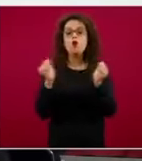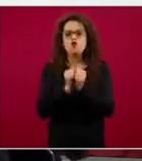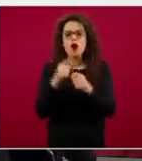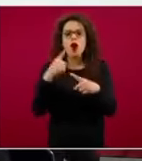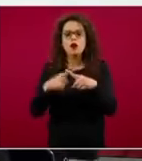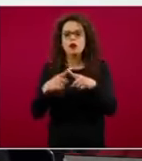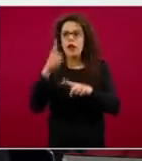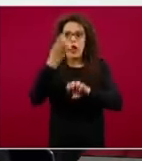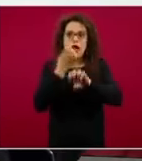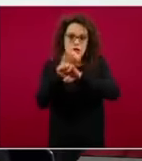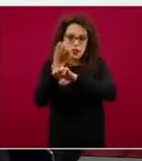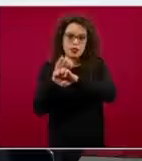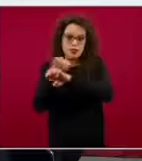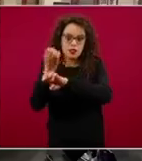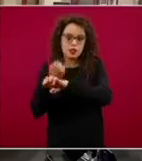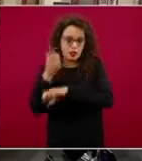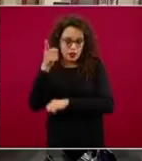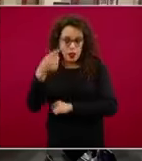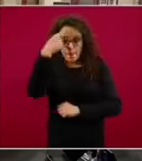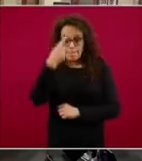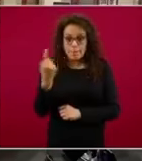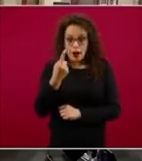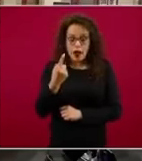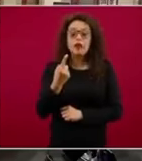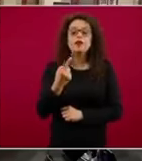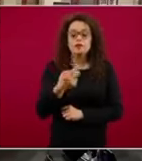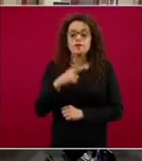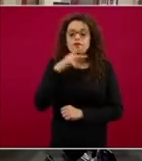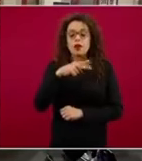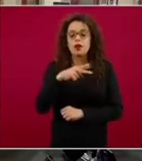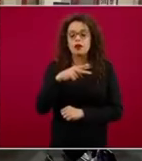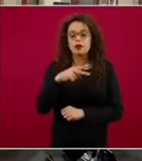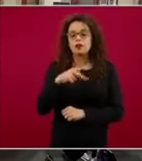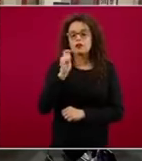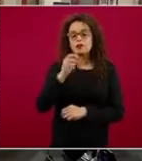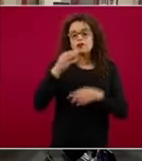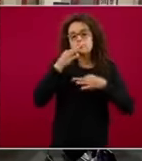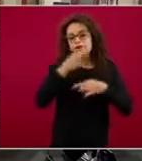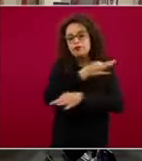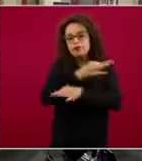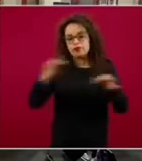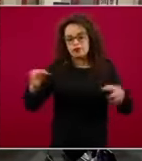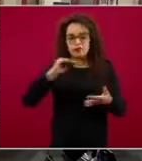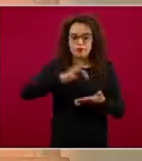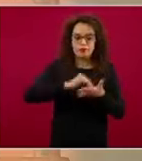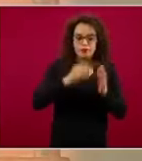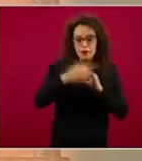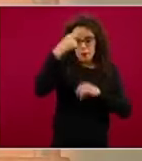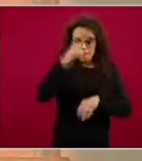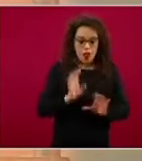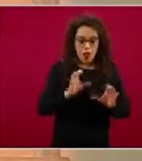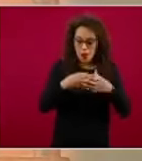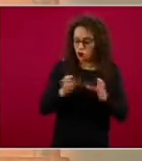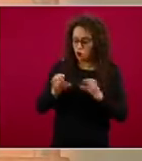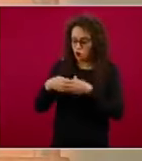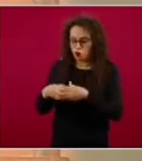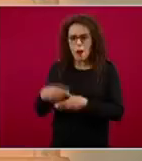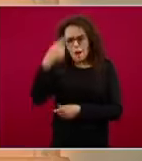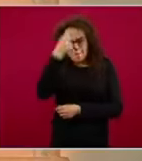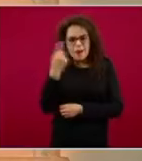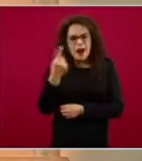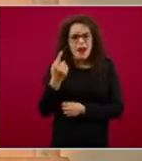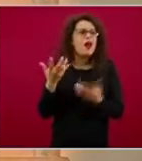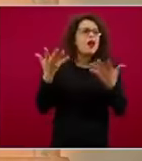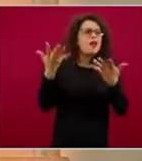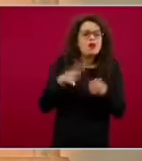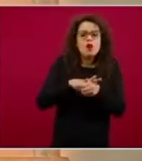ir mejorando el mensaje de la estrategia comunitaria, ¿no? Es una estrategia que busca busca